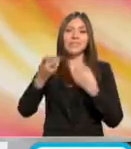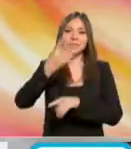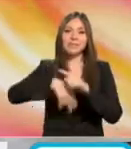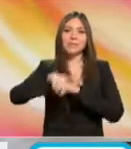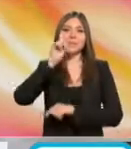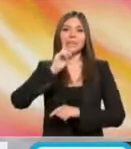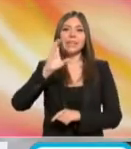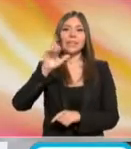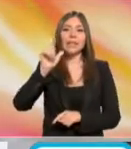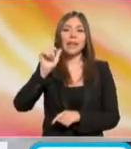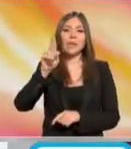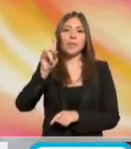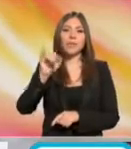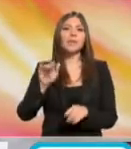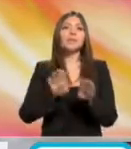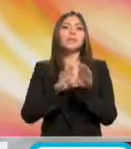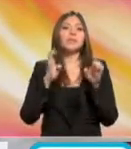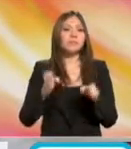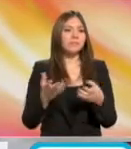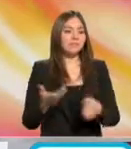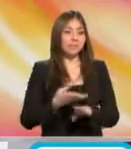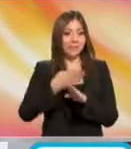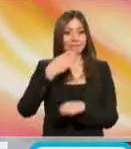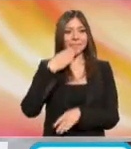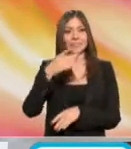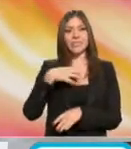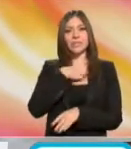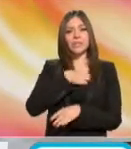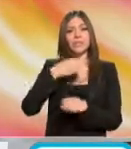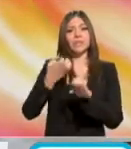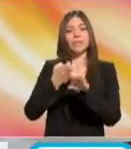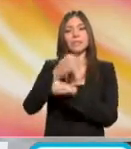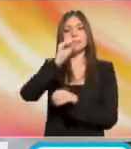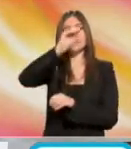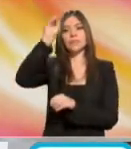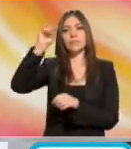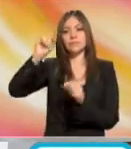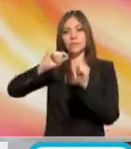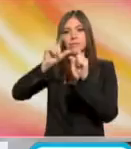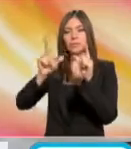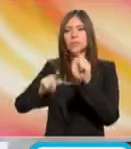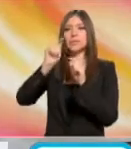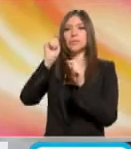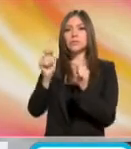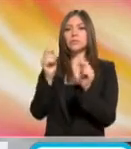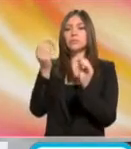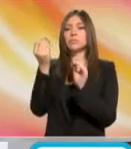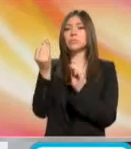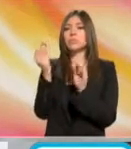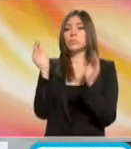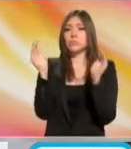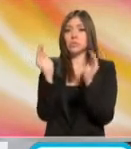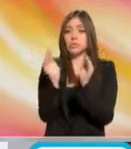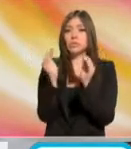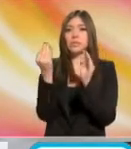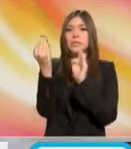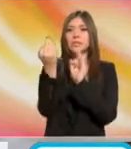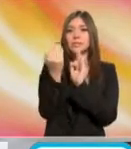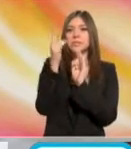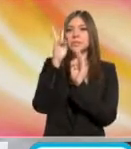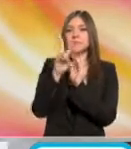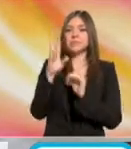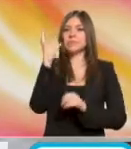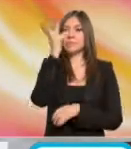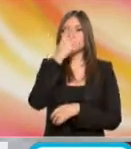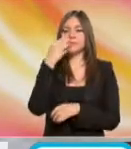hay, Pues, Clau? pues muy bien, muy contenta de irnos a uno de los estados que más me gusta de la República. Es pequeñito, cerquita y precioso, o sea, de Así verdad.